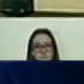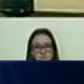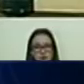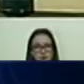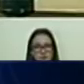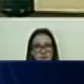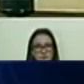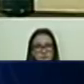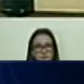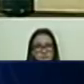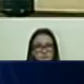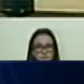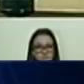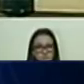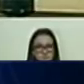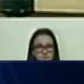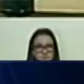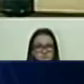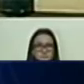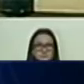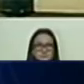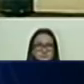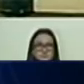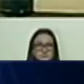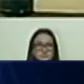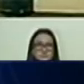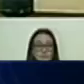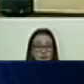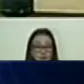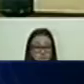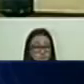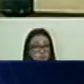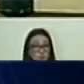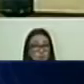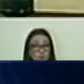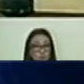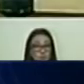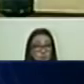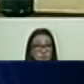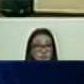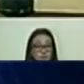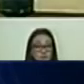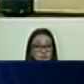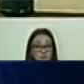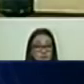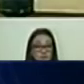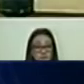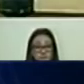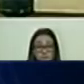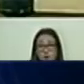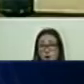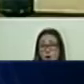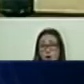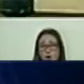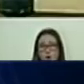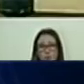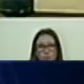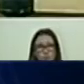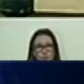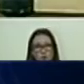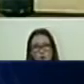porque tratan de presentar ante los medios de comunicación que hay un éxodo masivo. Por